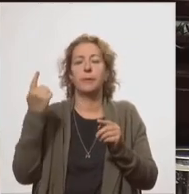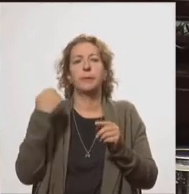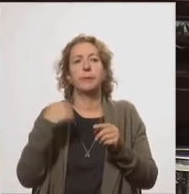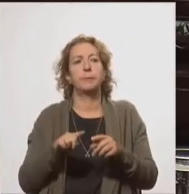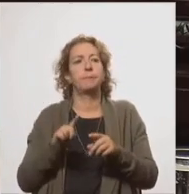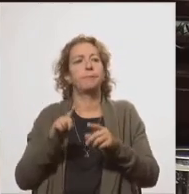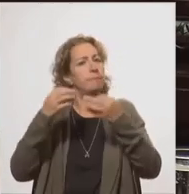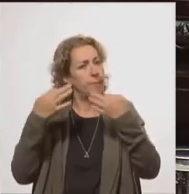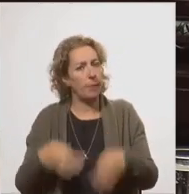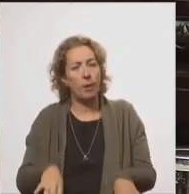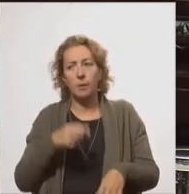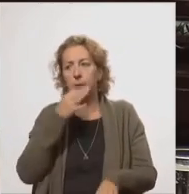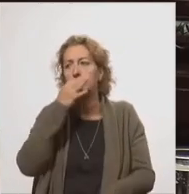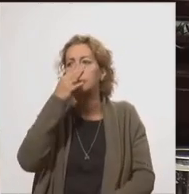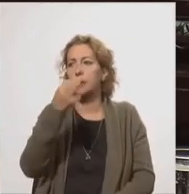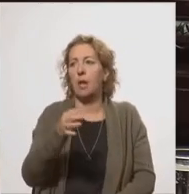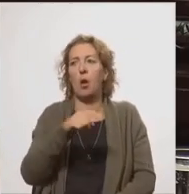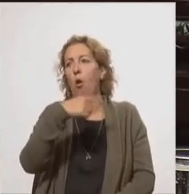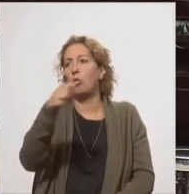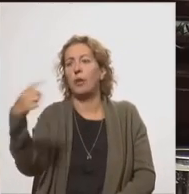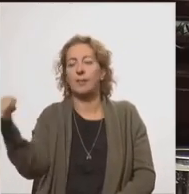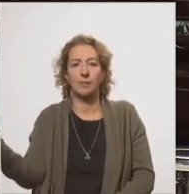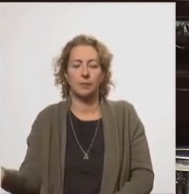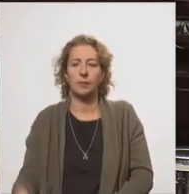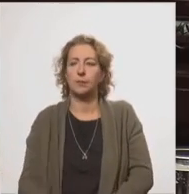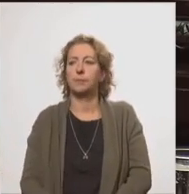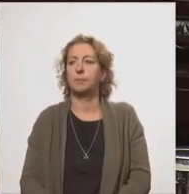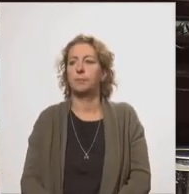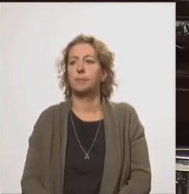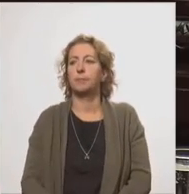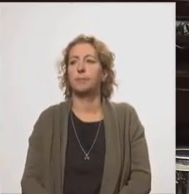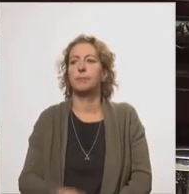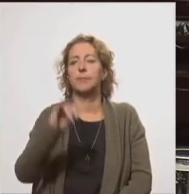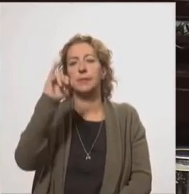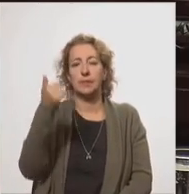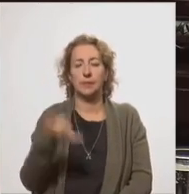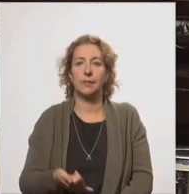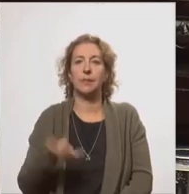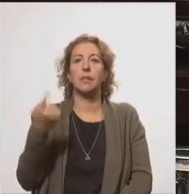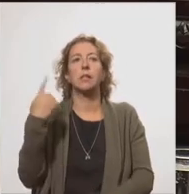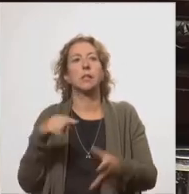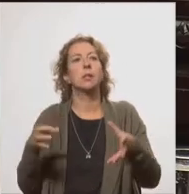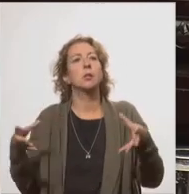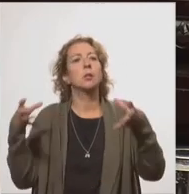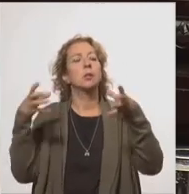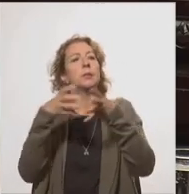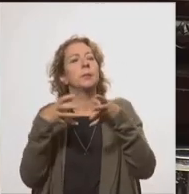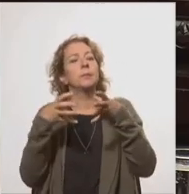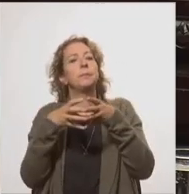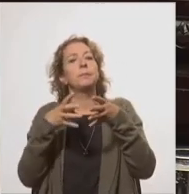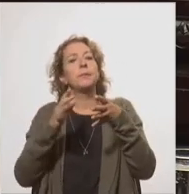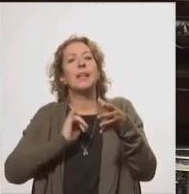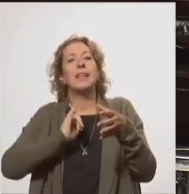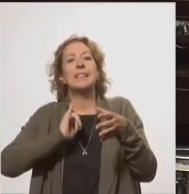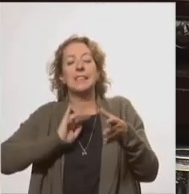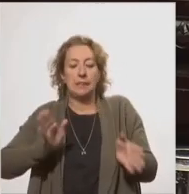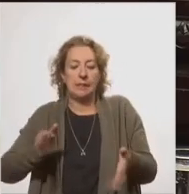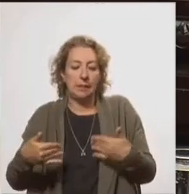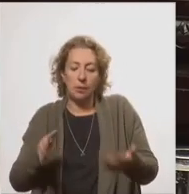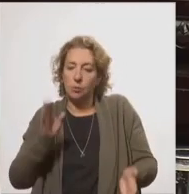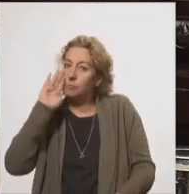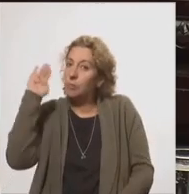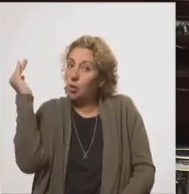seguramente evocarán a otras tantas. Si la construcción colectiva de una identidad de género